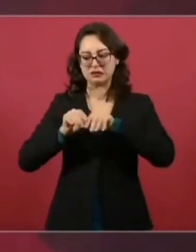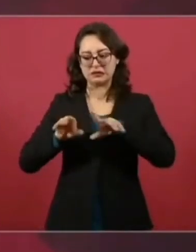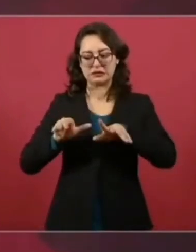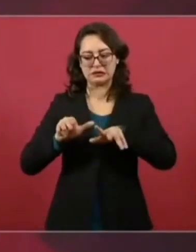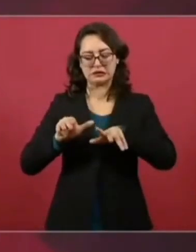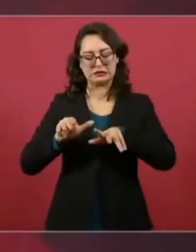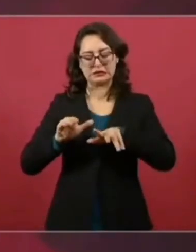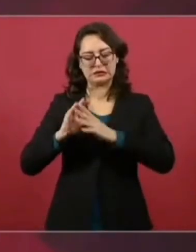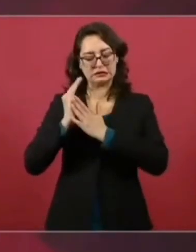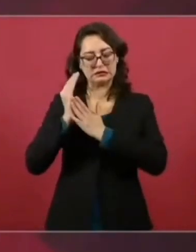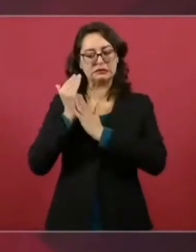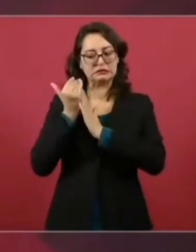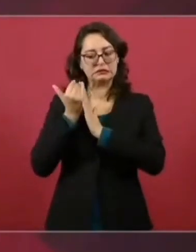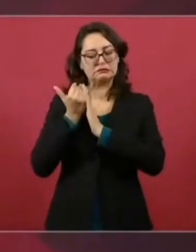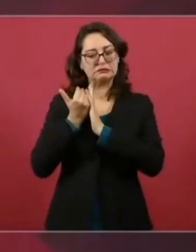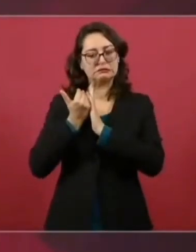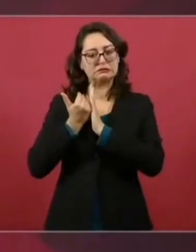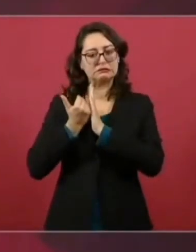porque